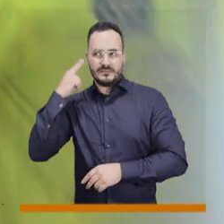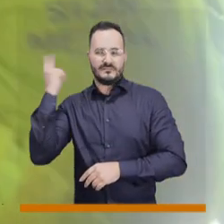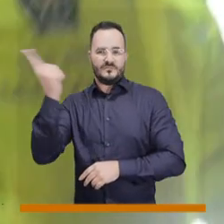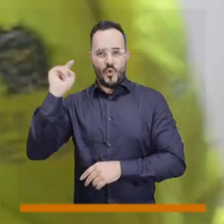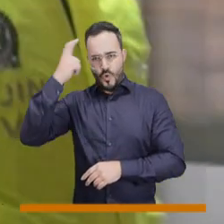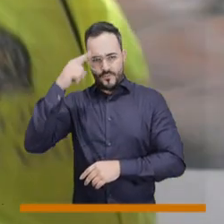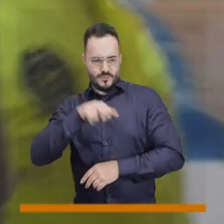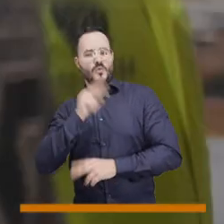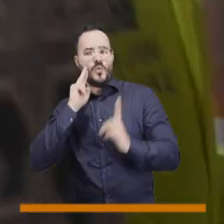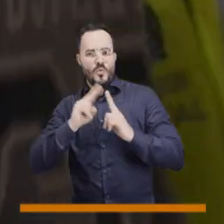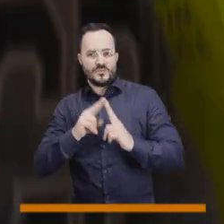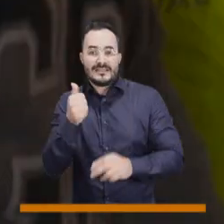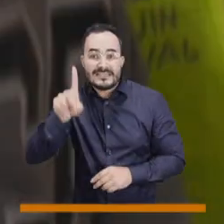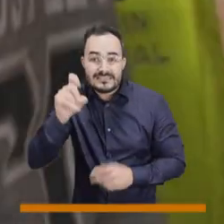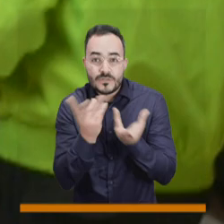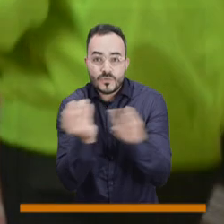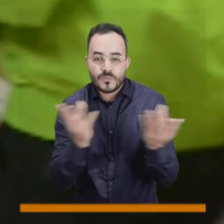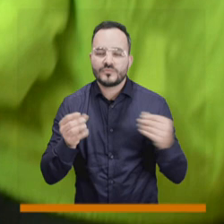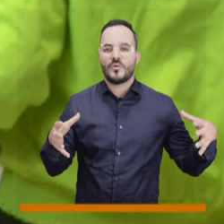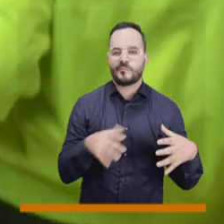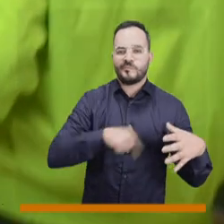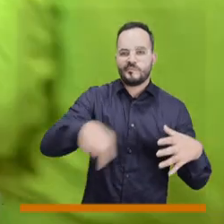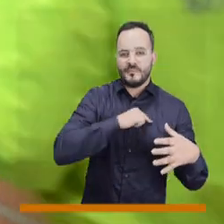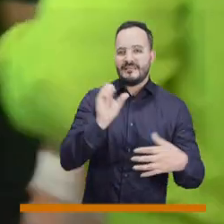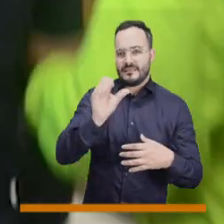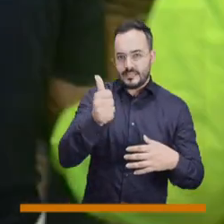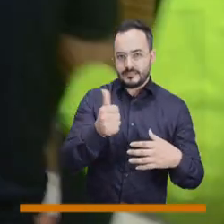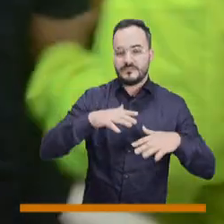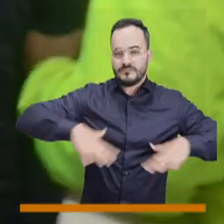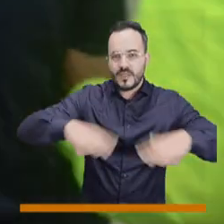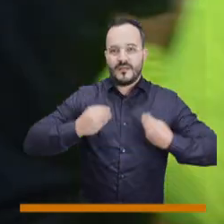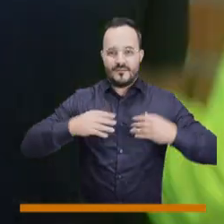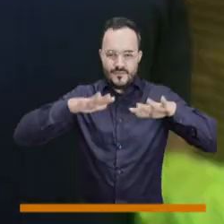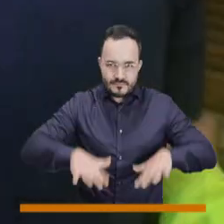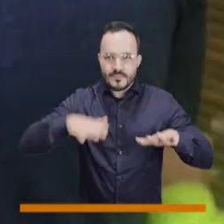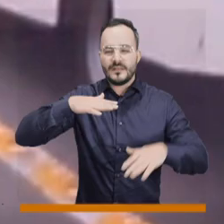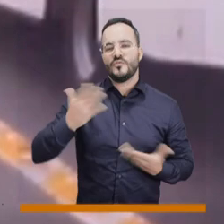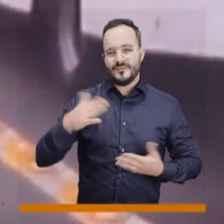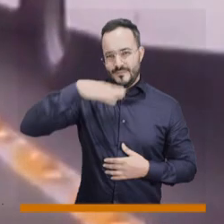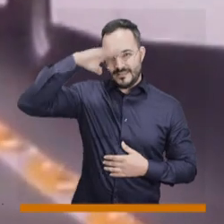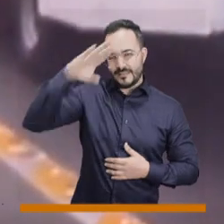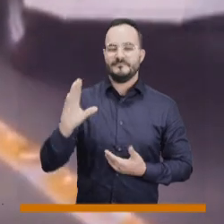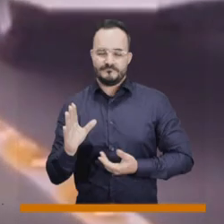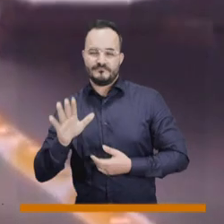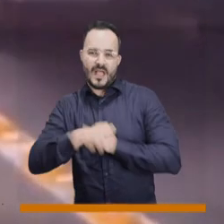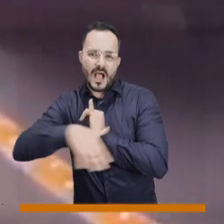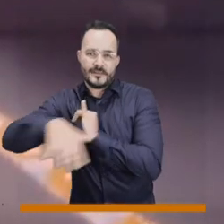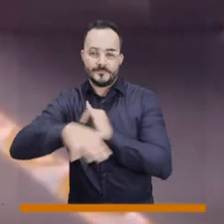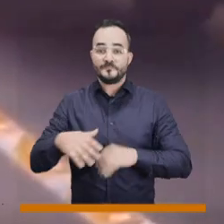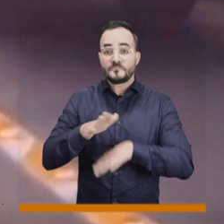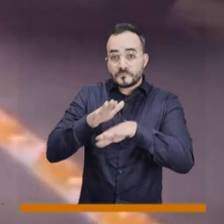los organismos de seguridad y justicia del país. Esos 10 grupos que están en Medellín y el área metropolitana, porque aquí el tema